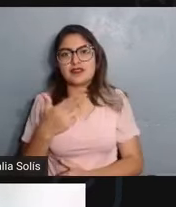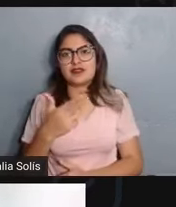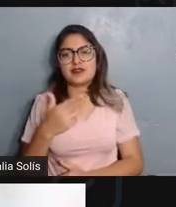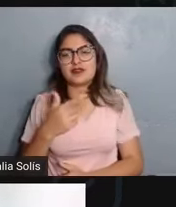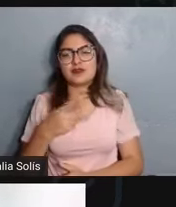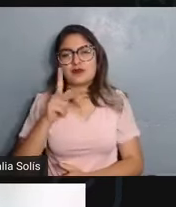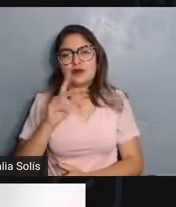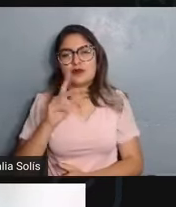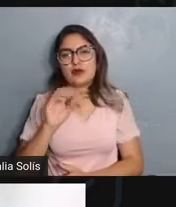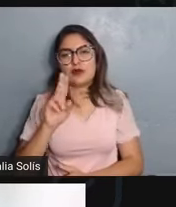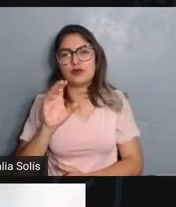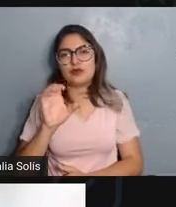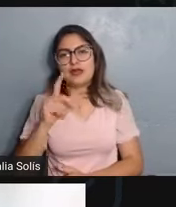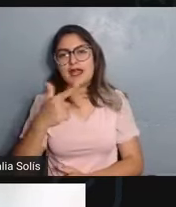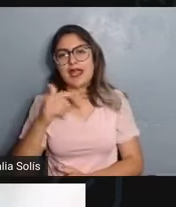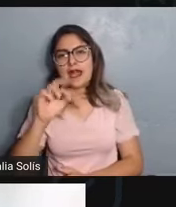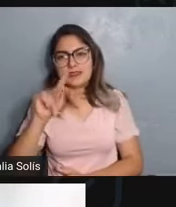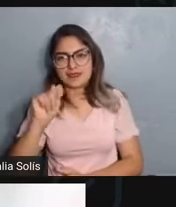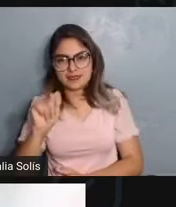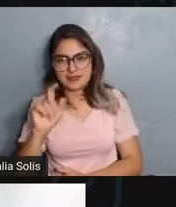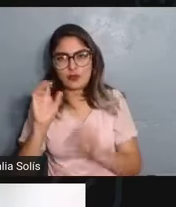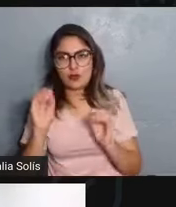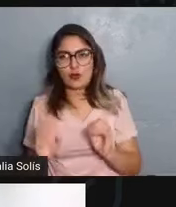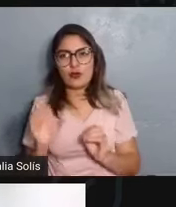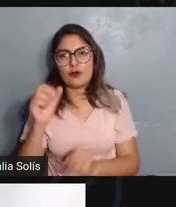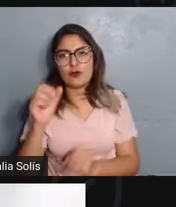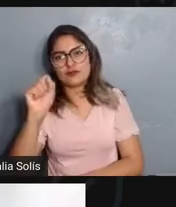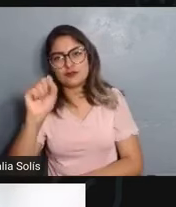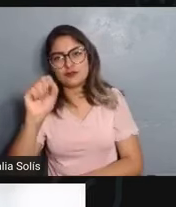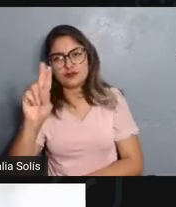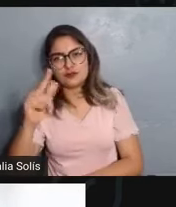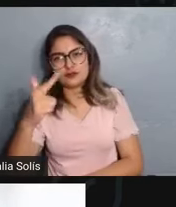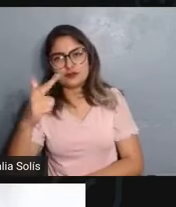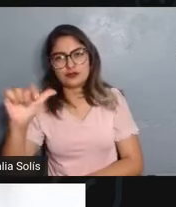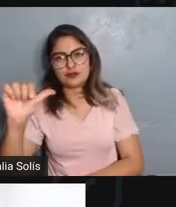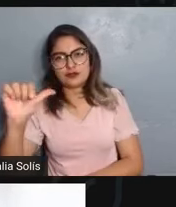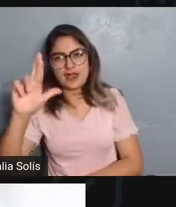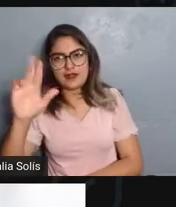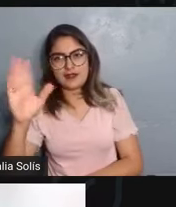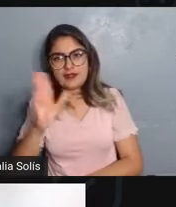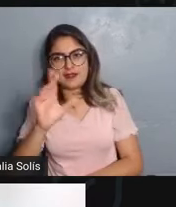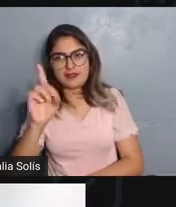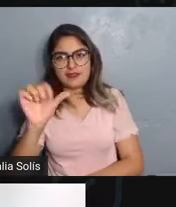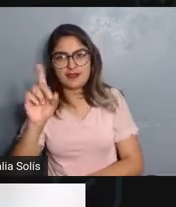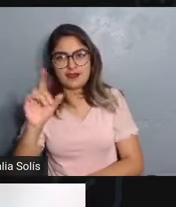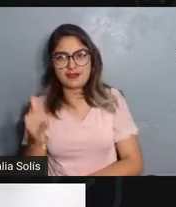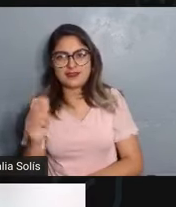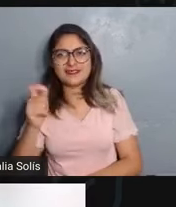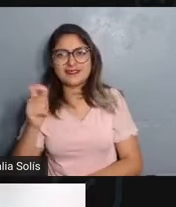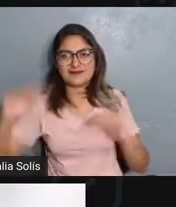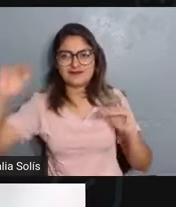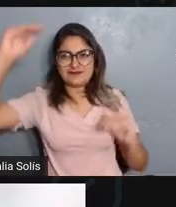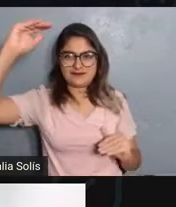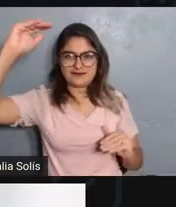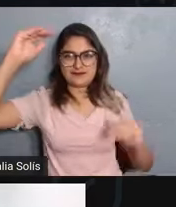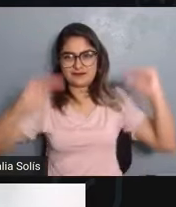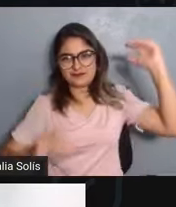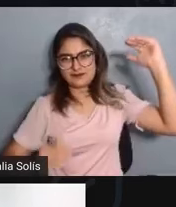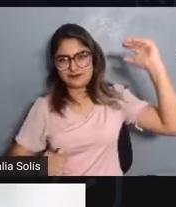generando van deteriorando la visión de la sexualidad en nuestra vejez. Y tenemos que empezar a